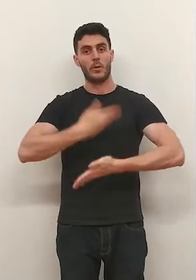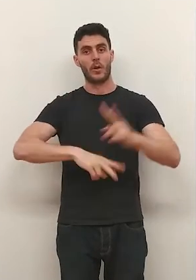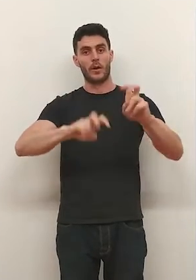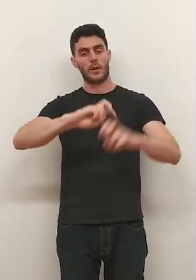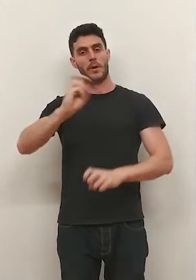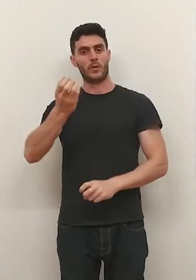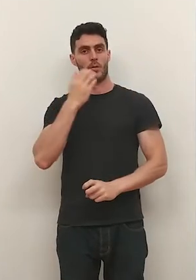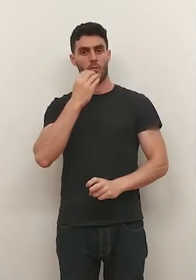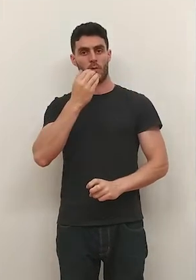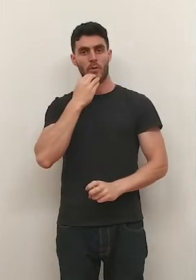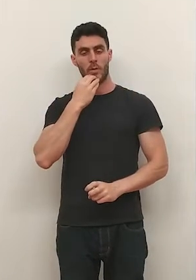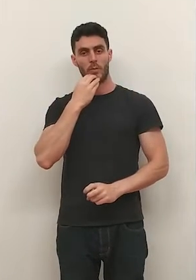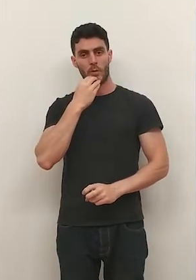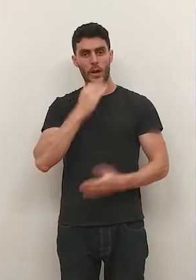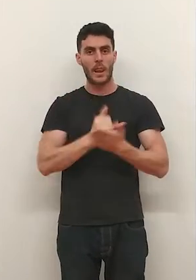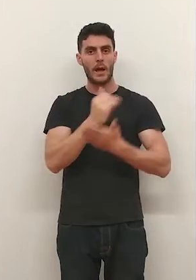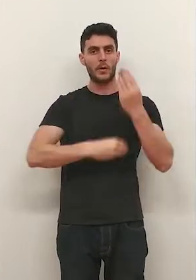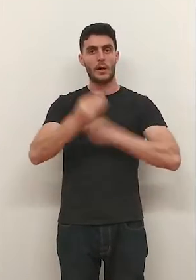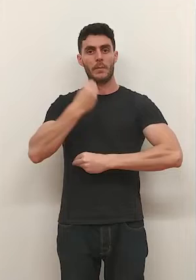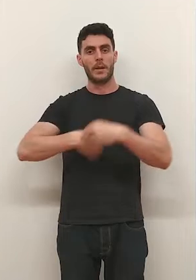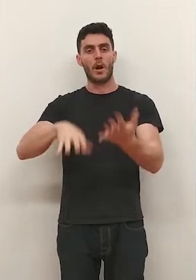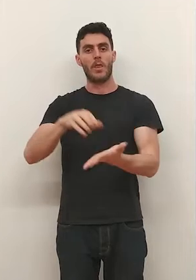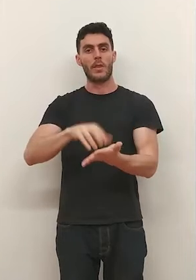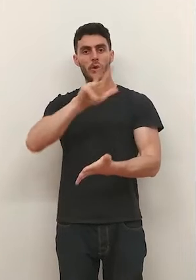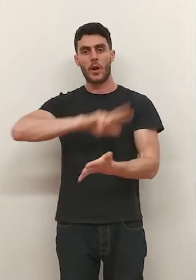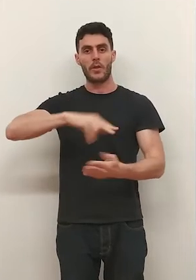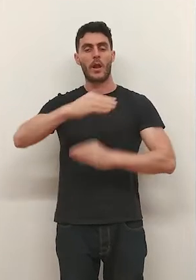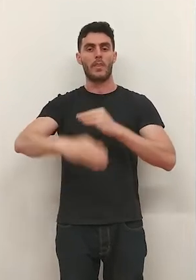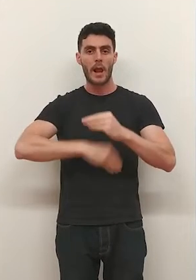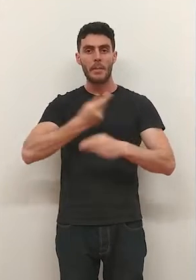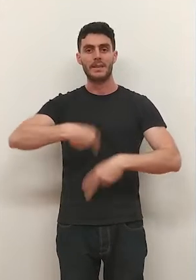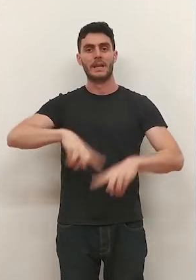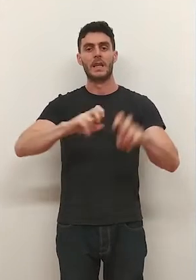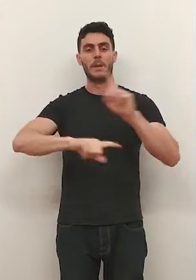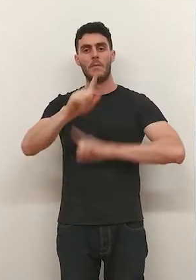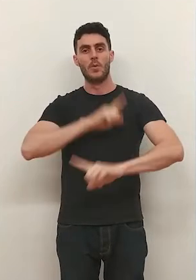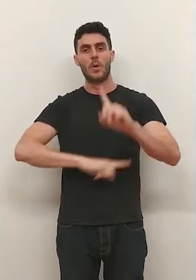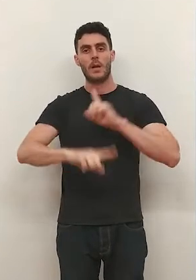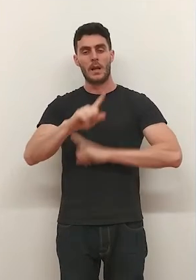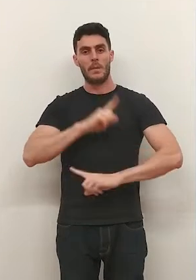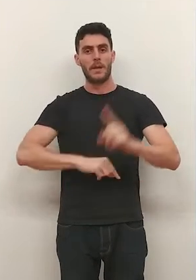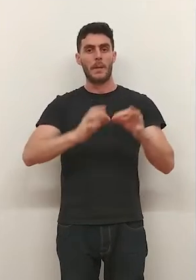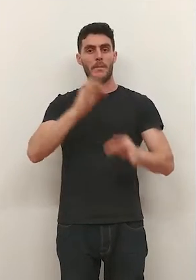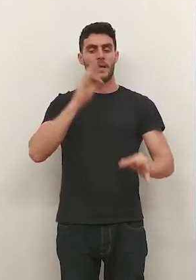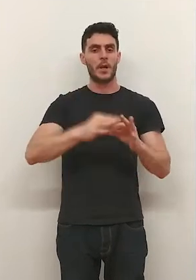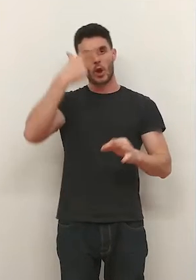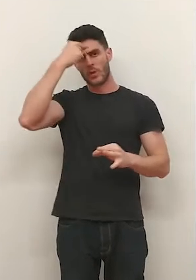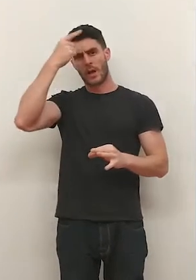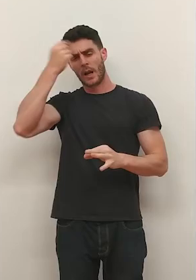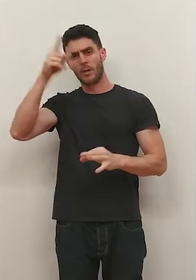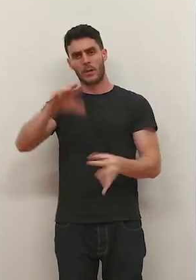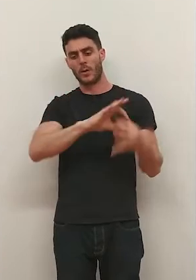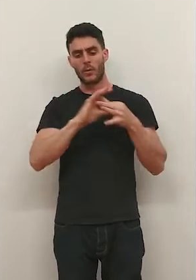otras materias, como la agroalimentaria con el Centro Nacional del Envase. Respecto a la polémica sobre la postura de Viñedos de Álava y la Unidad